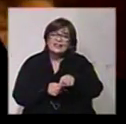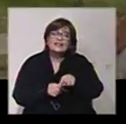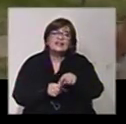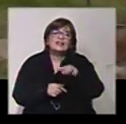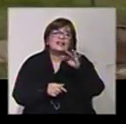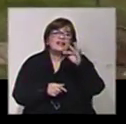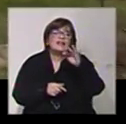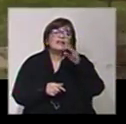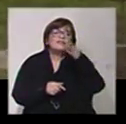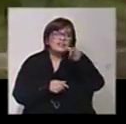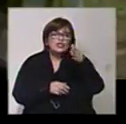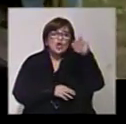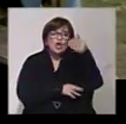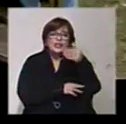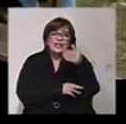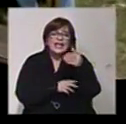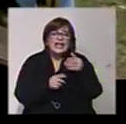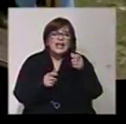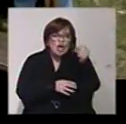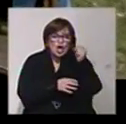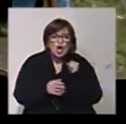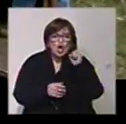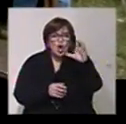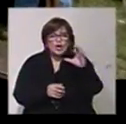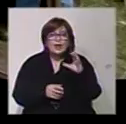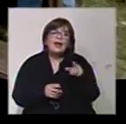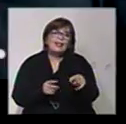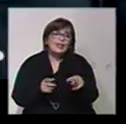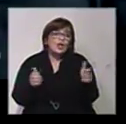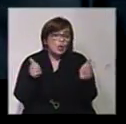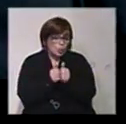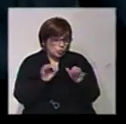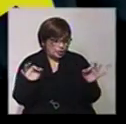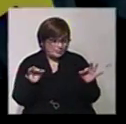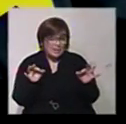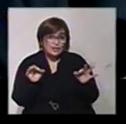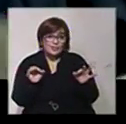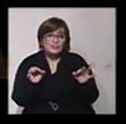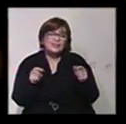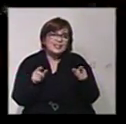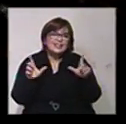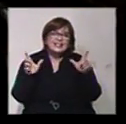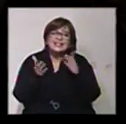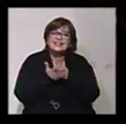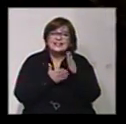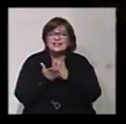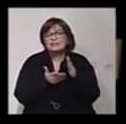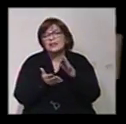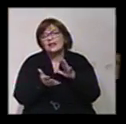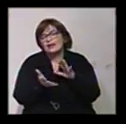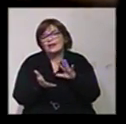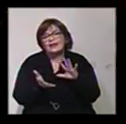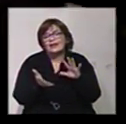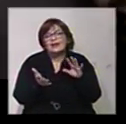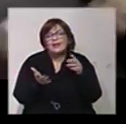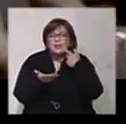Conrad a jugar unas fichas. Él vino con su hermano porque esos programas siempre tenían